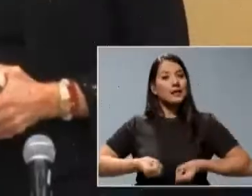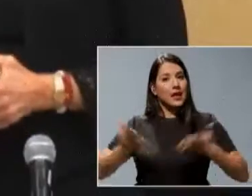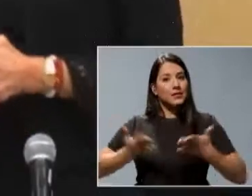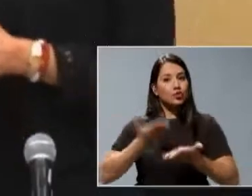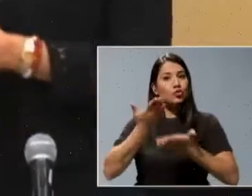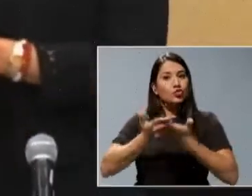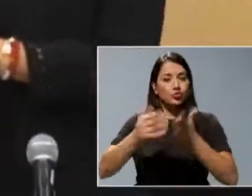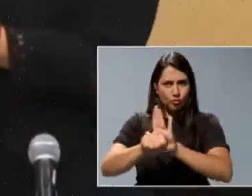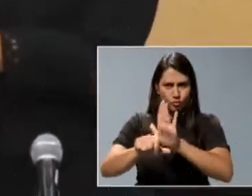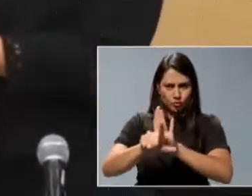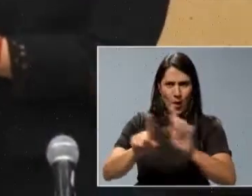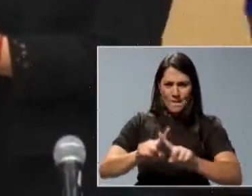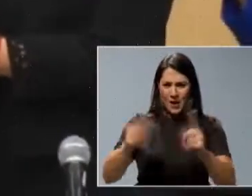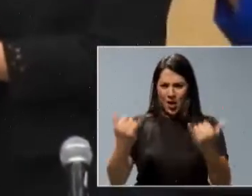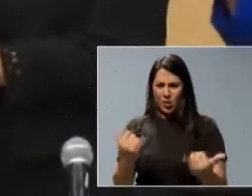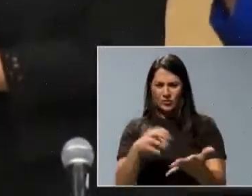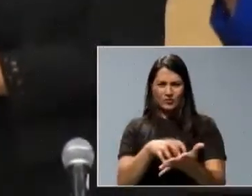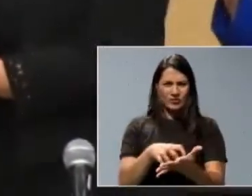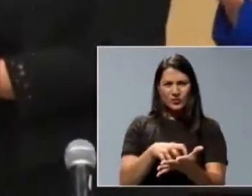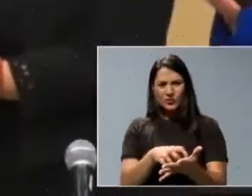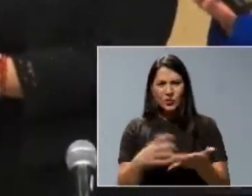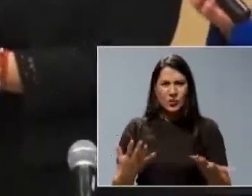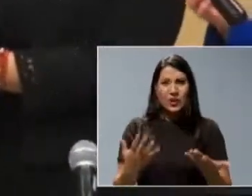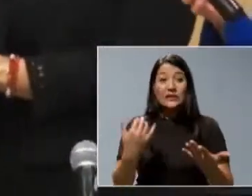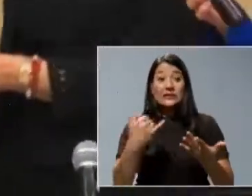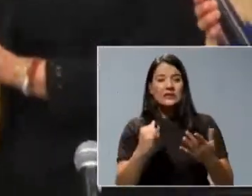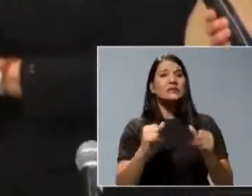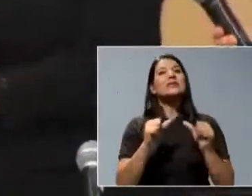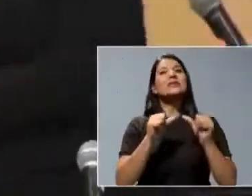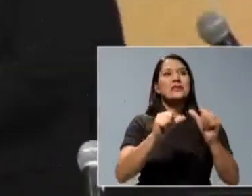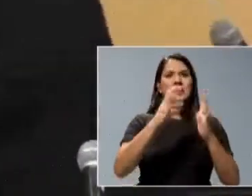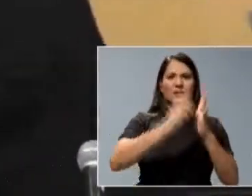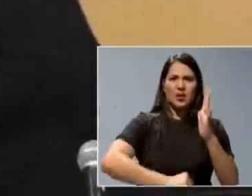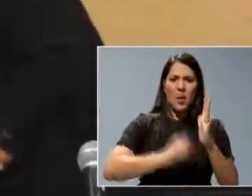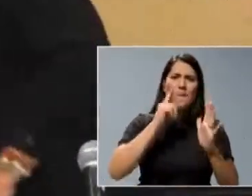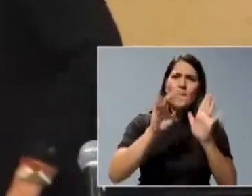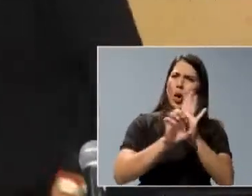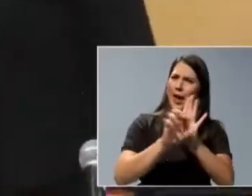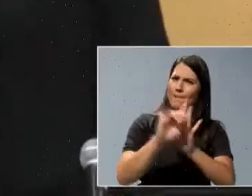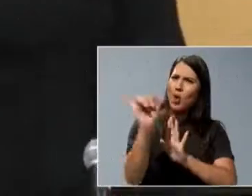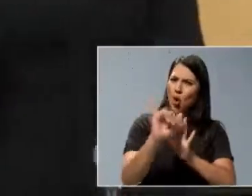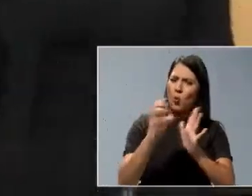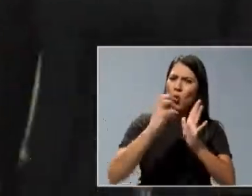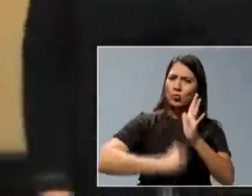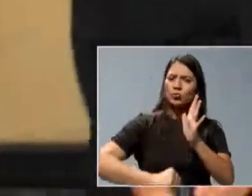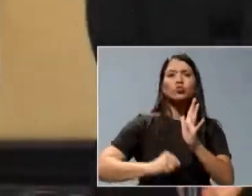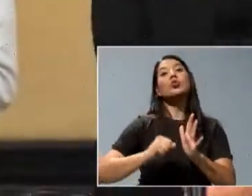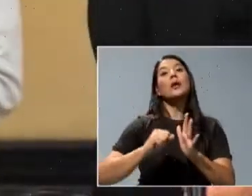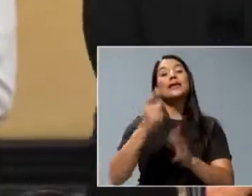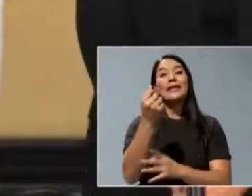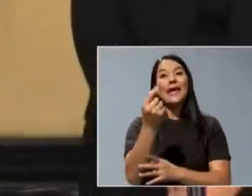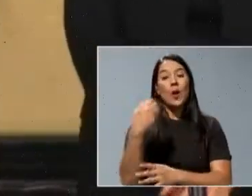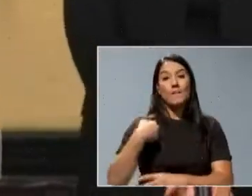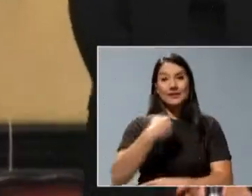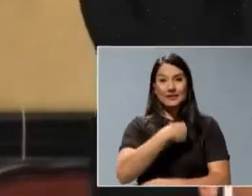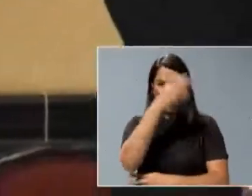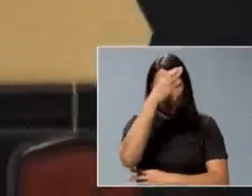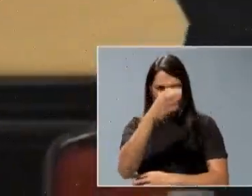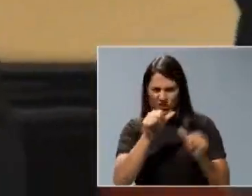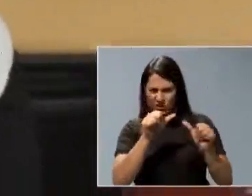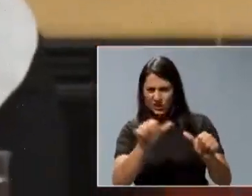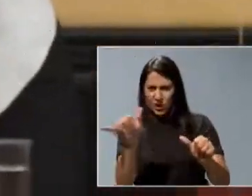medio de la expectativa sobre si se mantendrán recortes como el aplicado al Ministerio de Cultura. Diputados que suscribieron